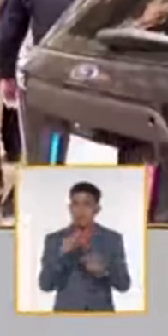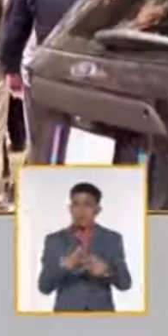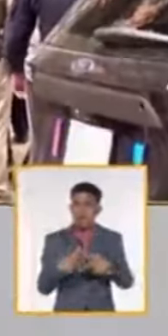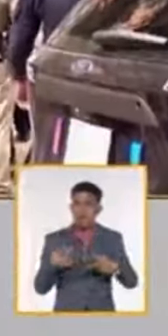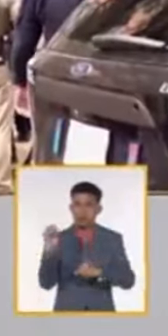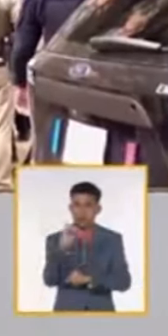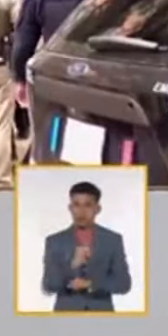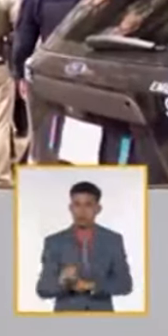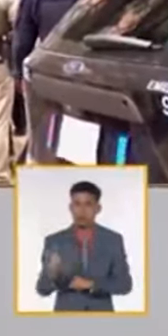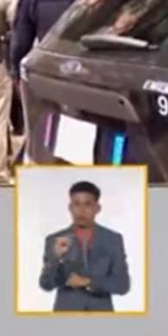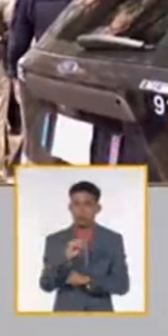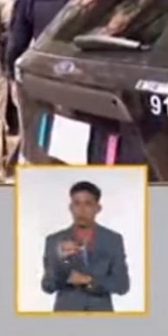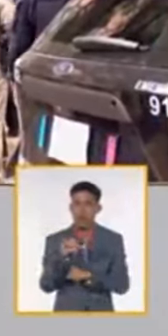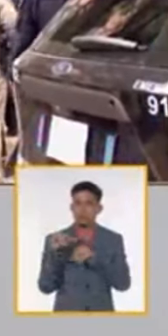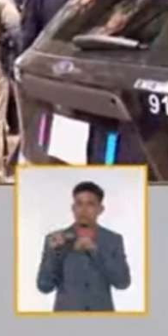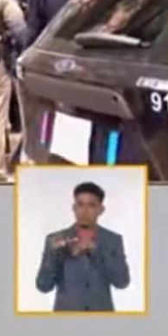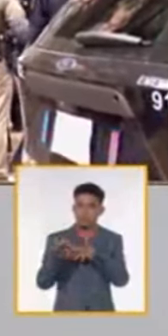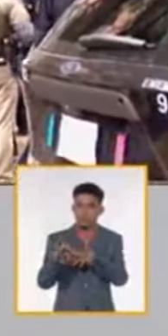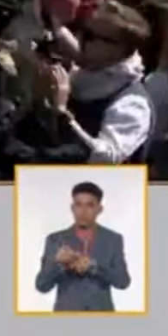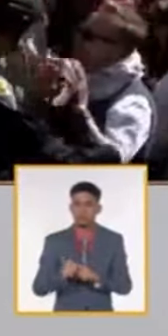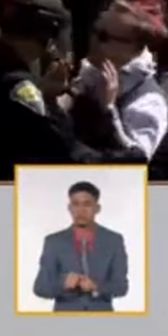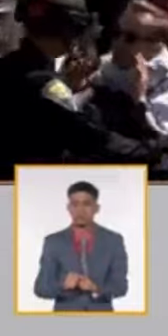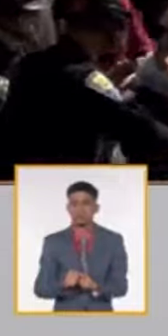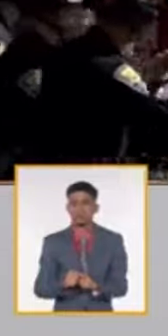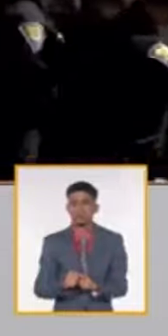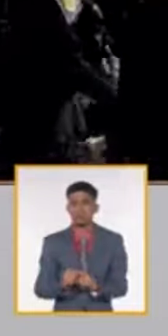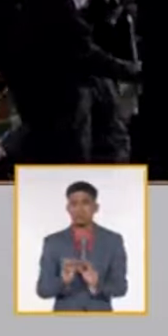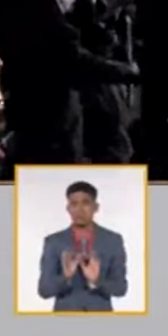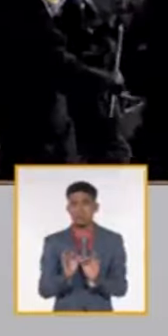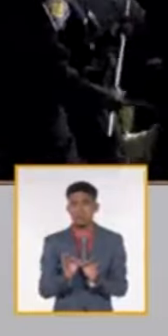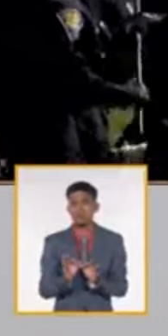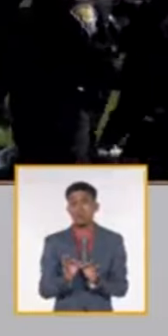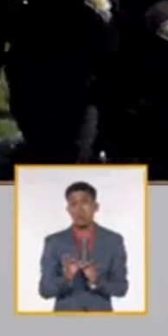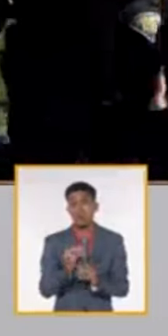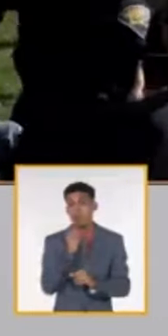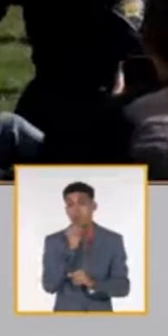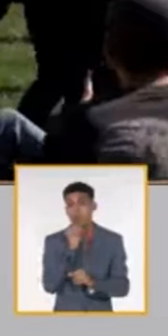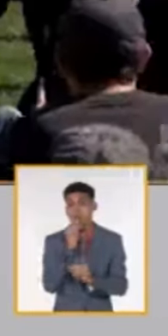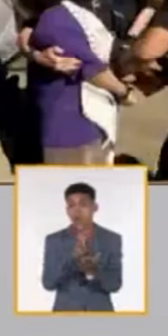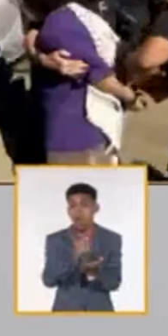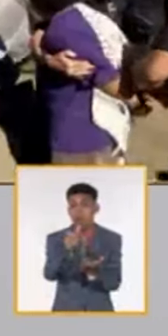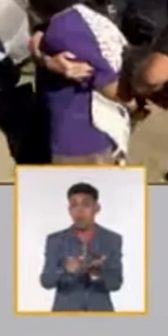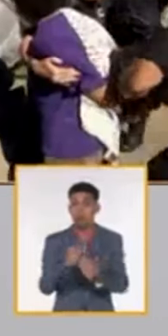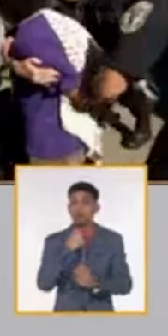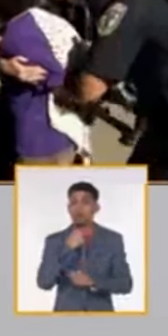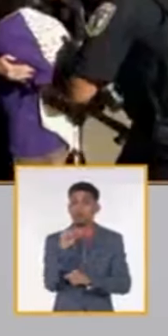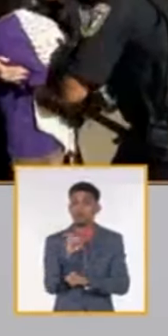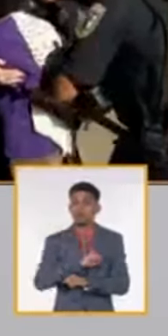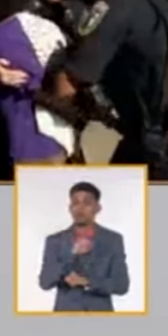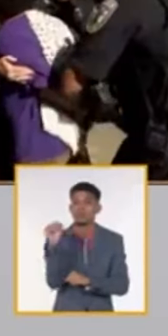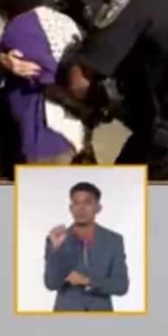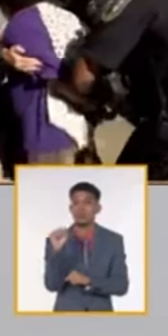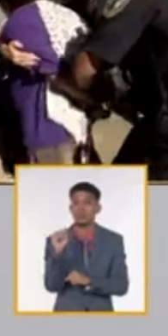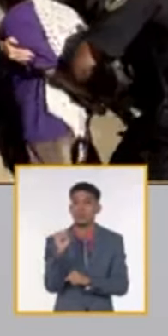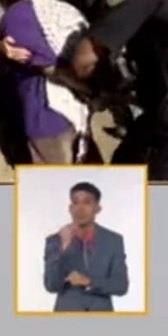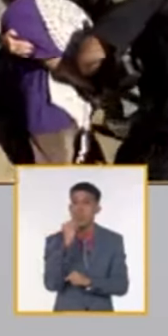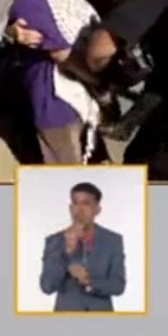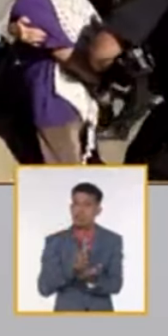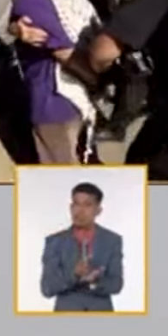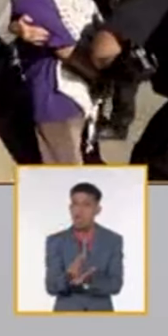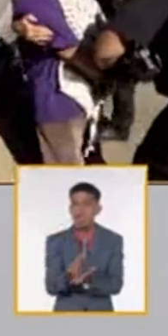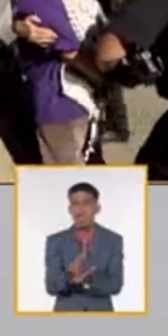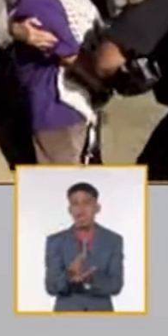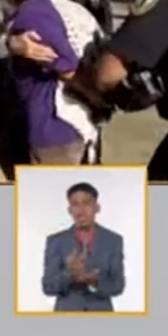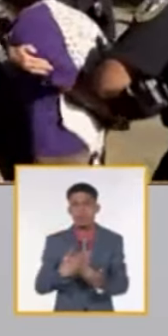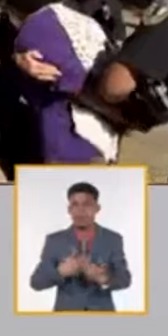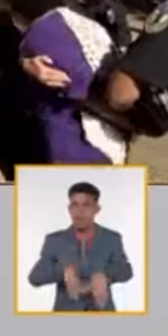crear movilizando, y lo que preveo es que los estudiantes, ya sea si se gradúan o no, van a seguir protestando en las calles.